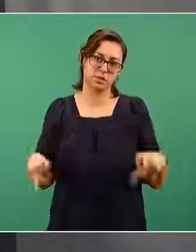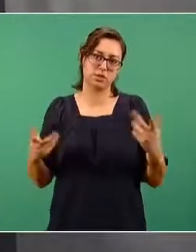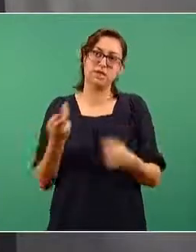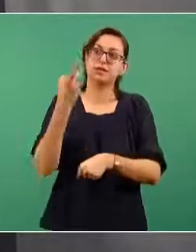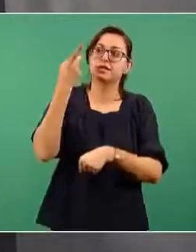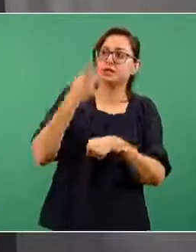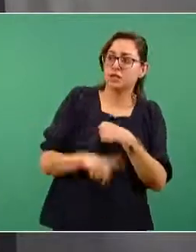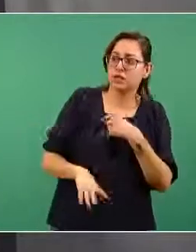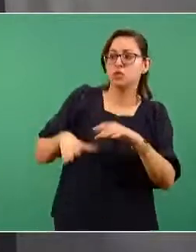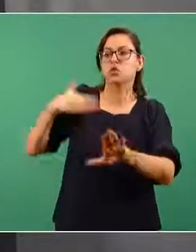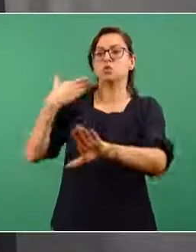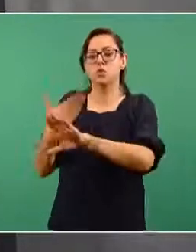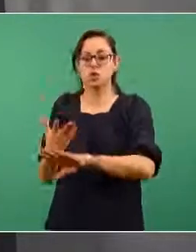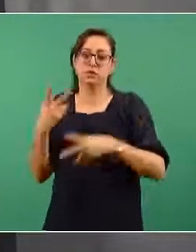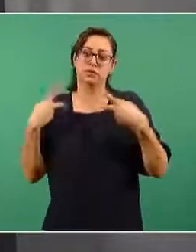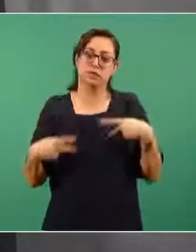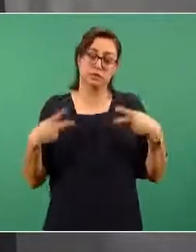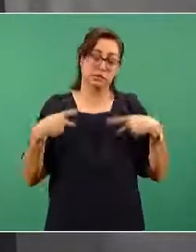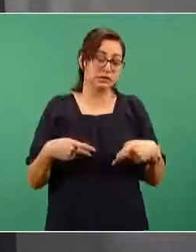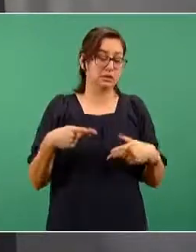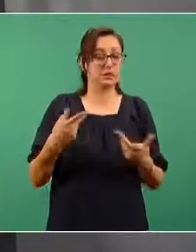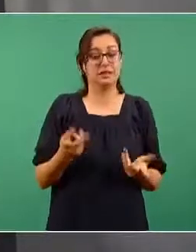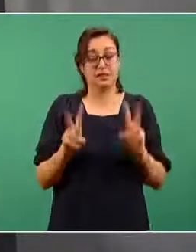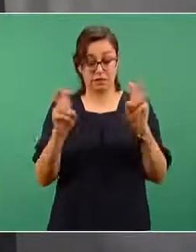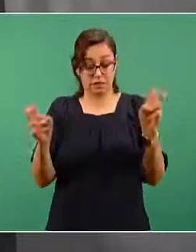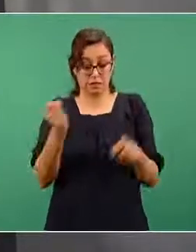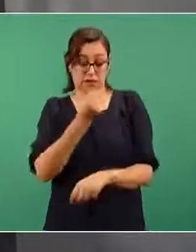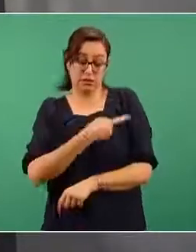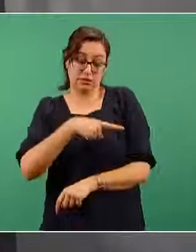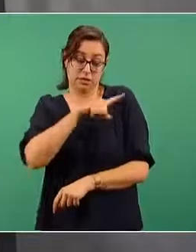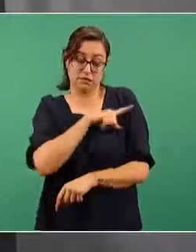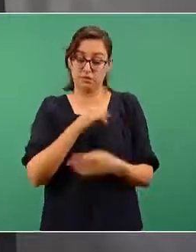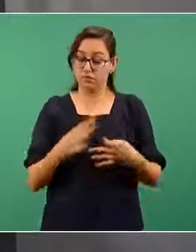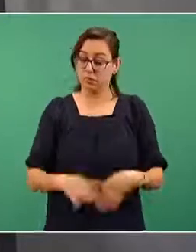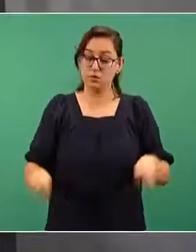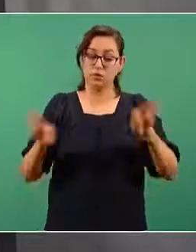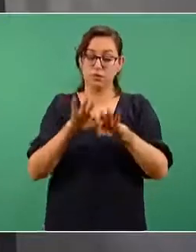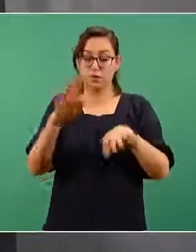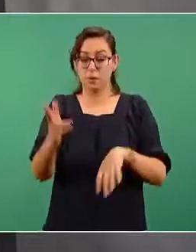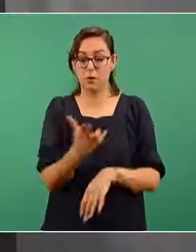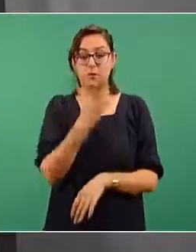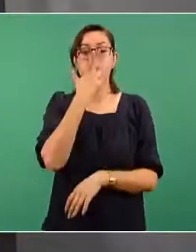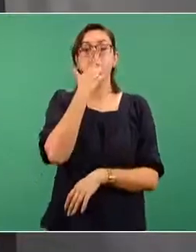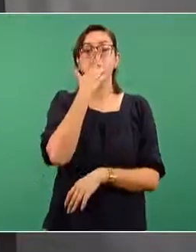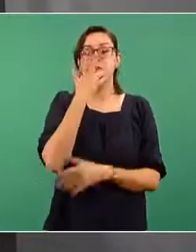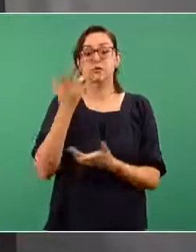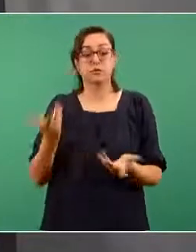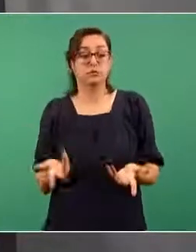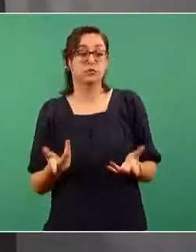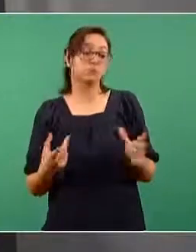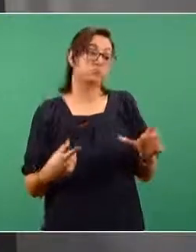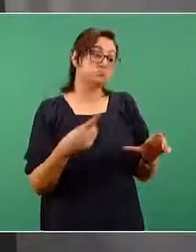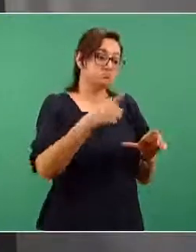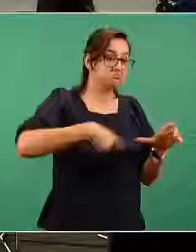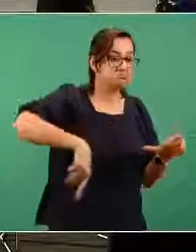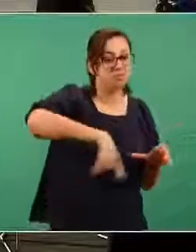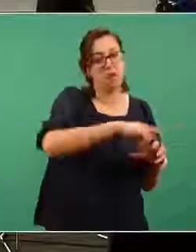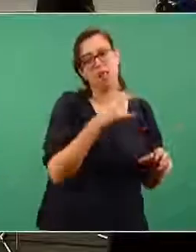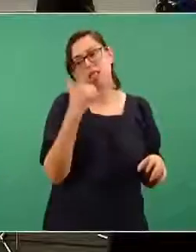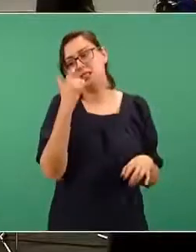de enorme trascendencia para todas y todos, y que no se les ocurra por cualquier razón, por ocio,